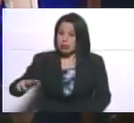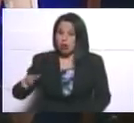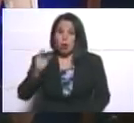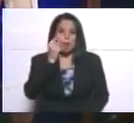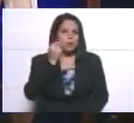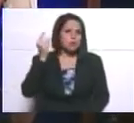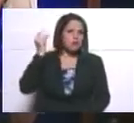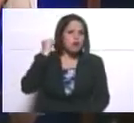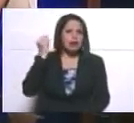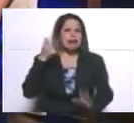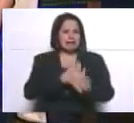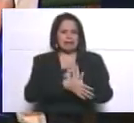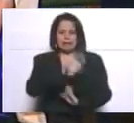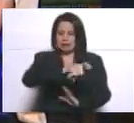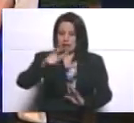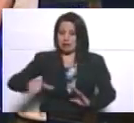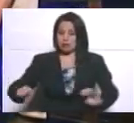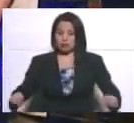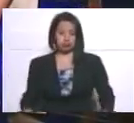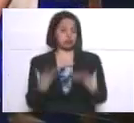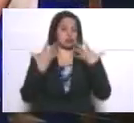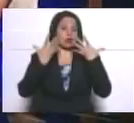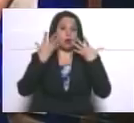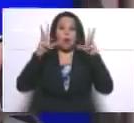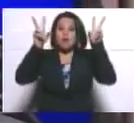patriotas, refundamos la República en